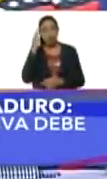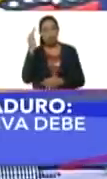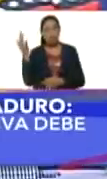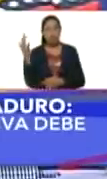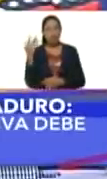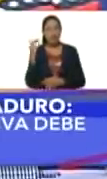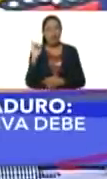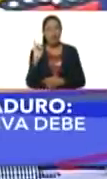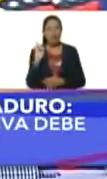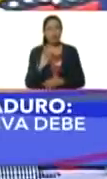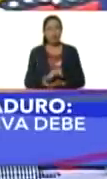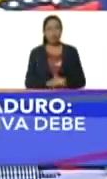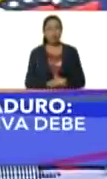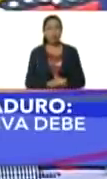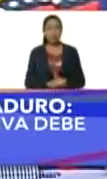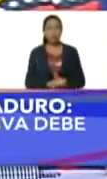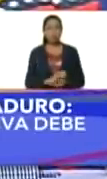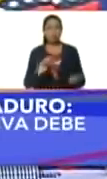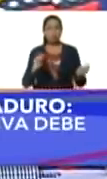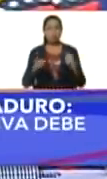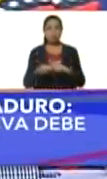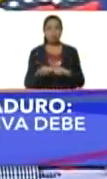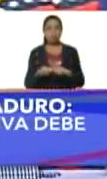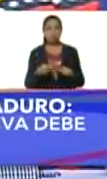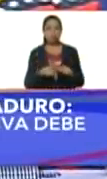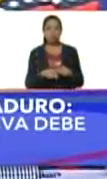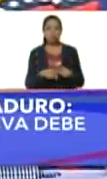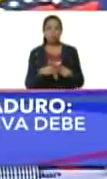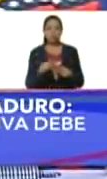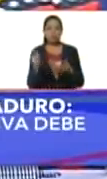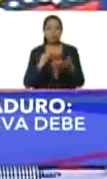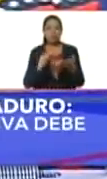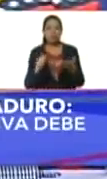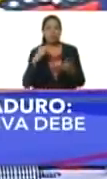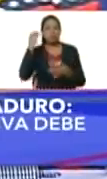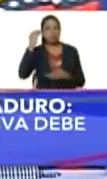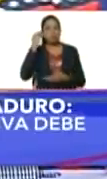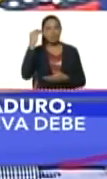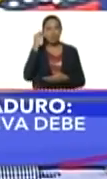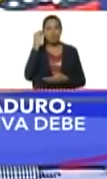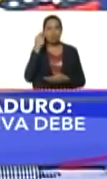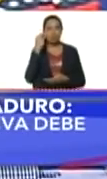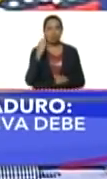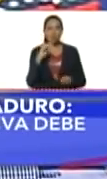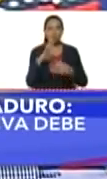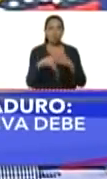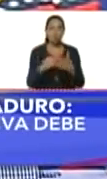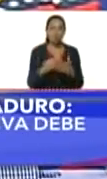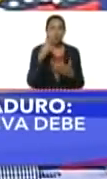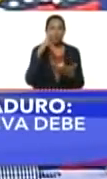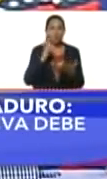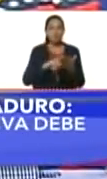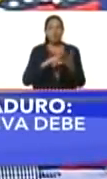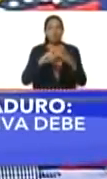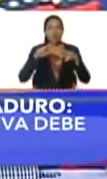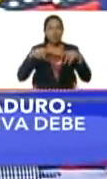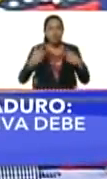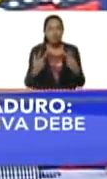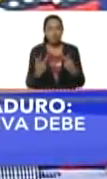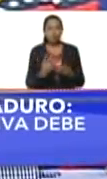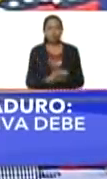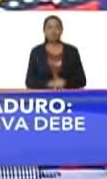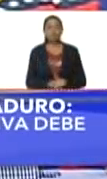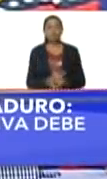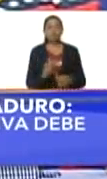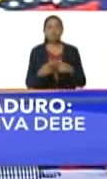noble pasa de la letra, del pensamiento, a hacerse realidad. Pero cuando